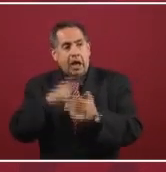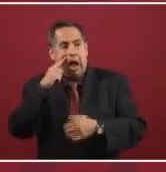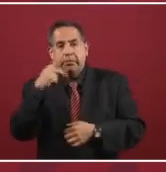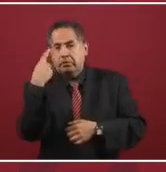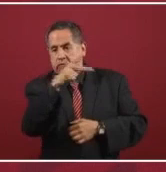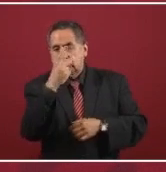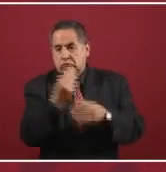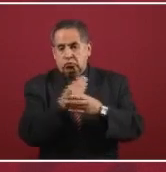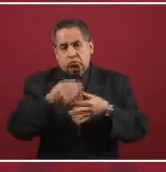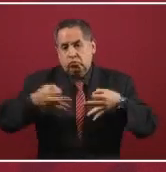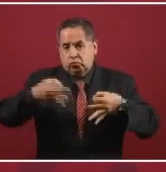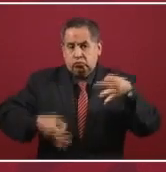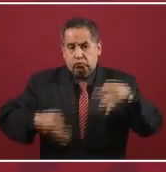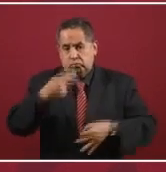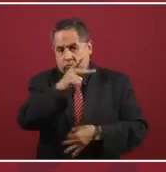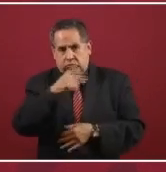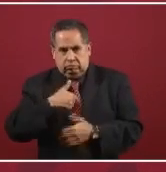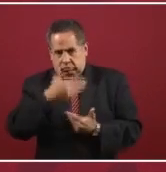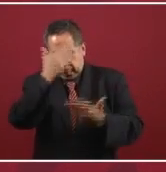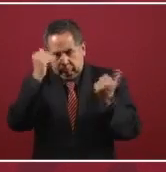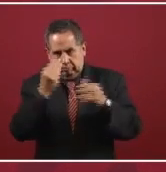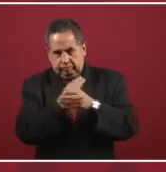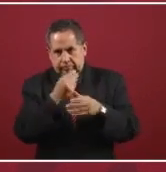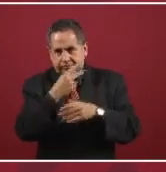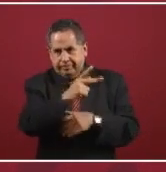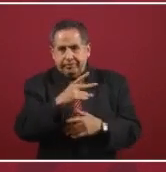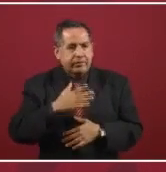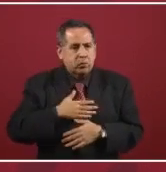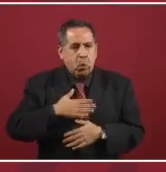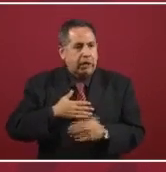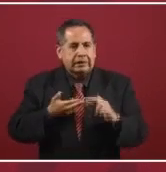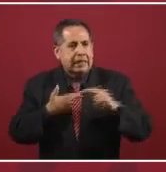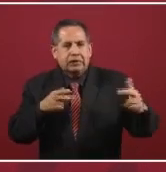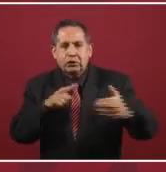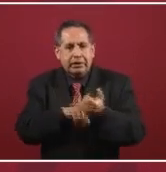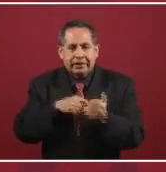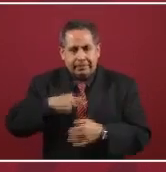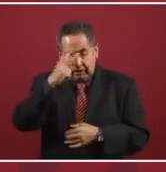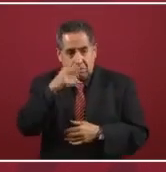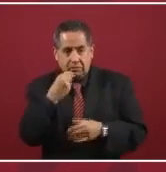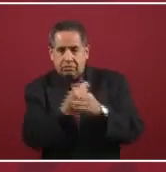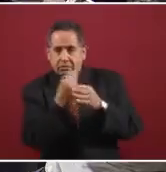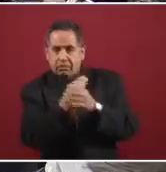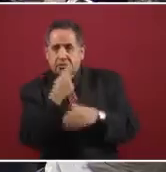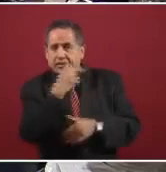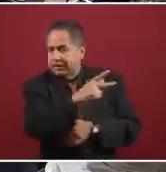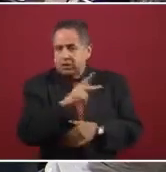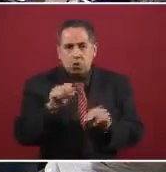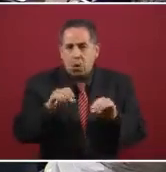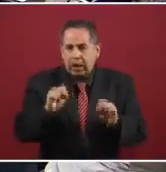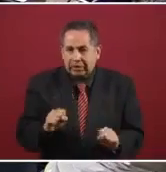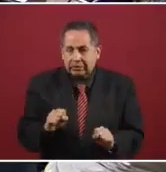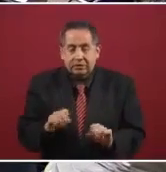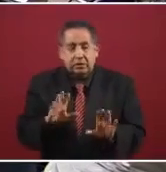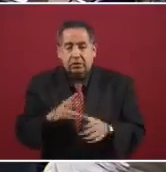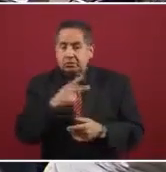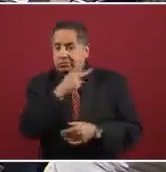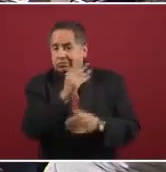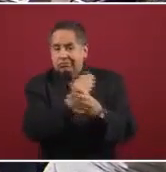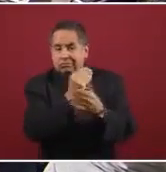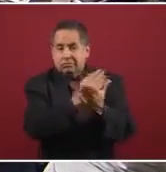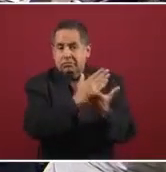cortes. Eso no lo sé. No es una materia bilateral, lo aclaro. Es una